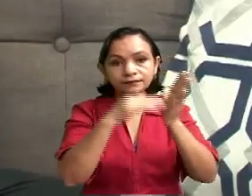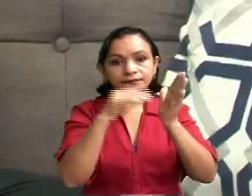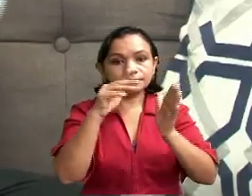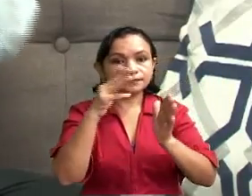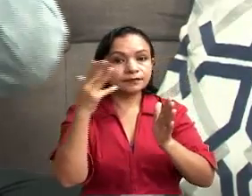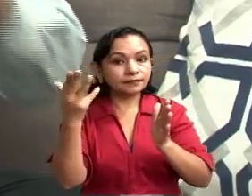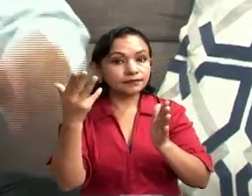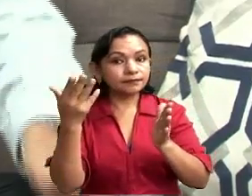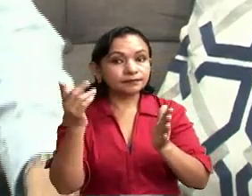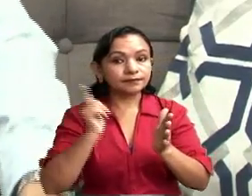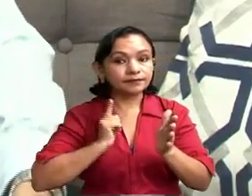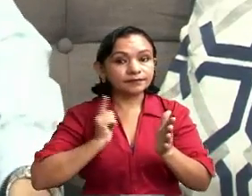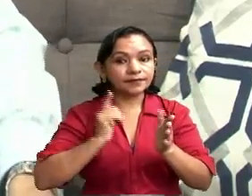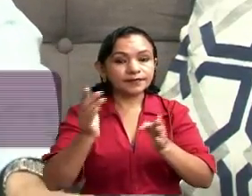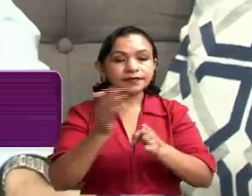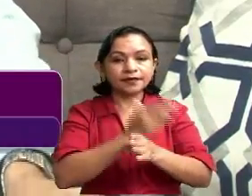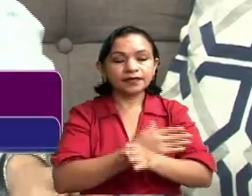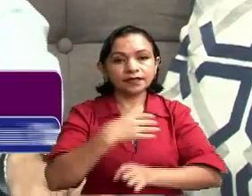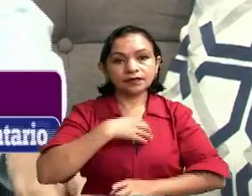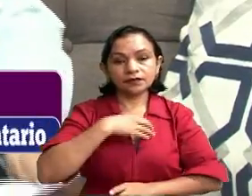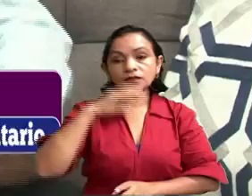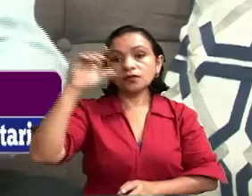2018-2019. O sea, nuestro gobierno,